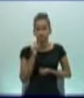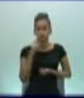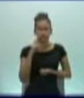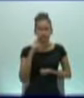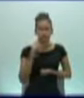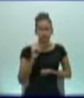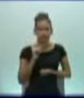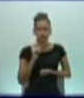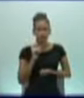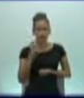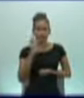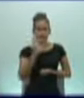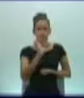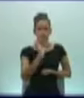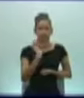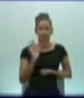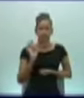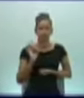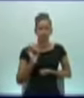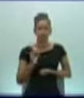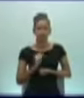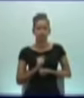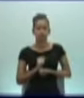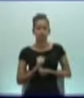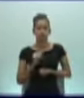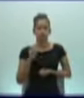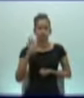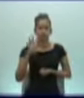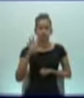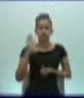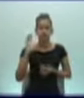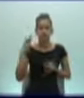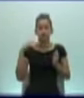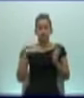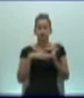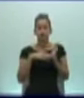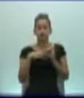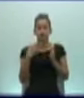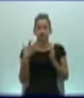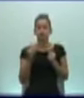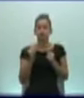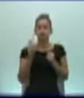por ciento es 5,000 de 20,000.